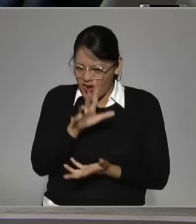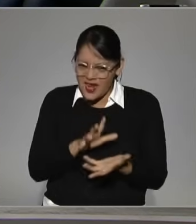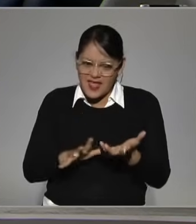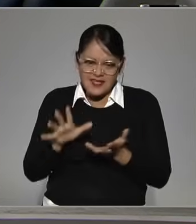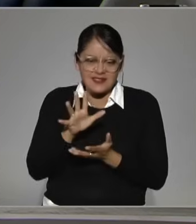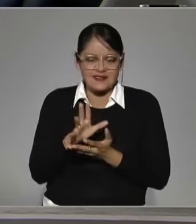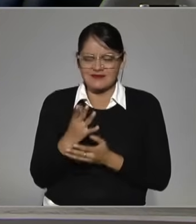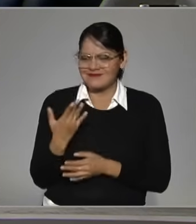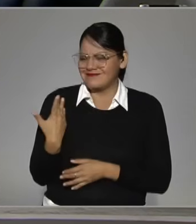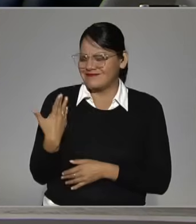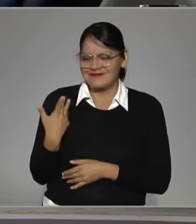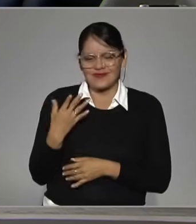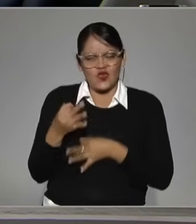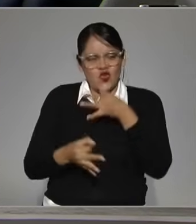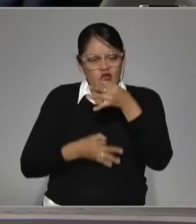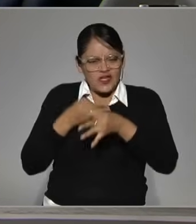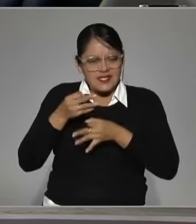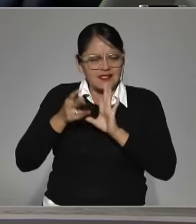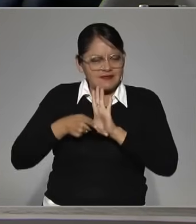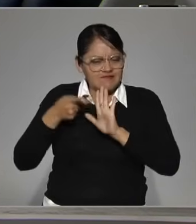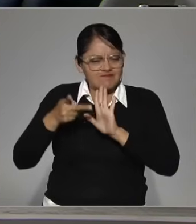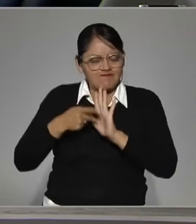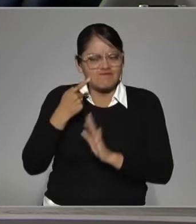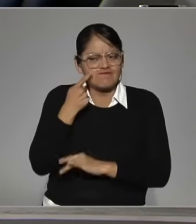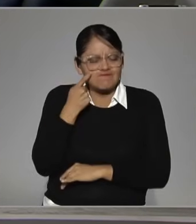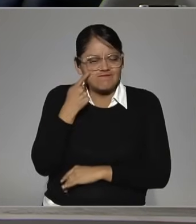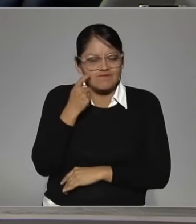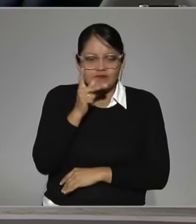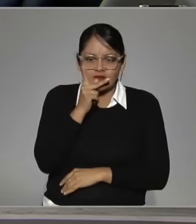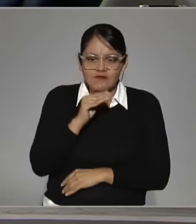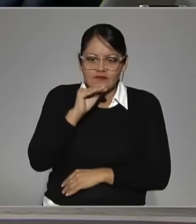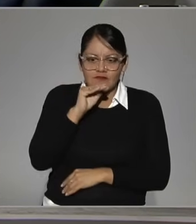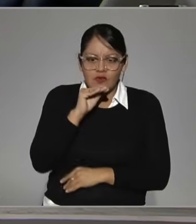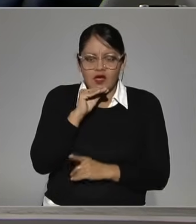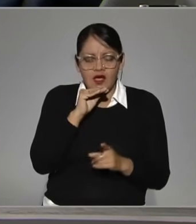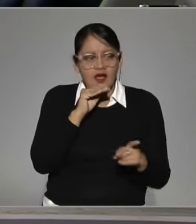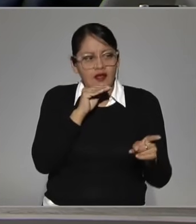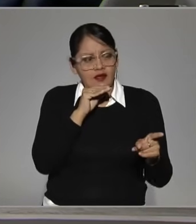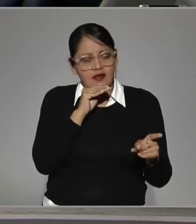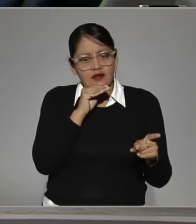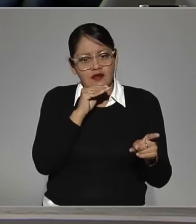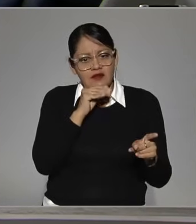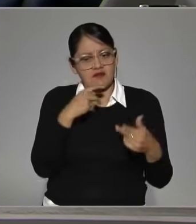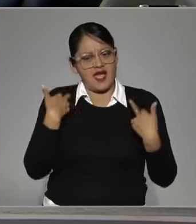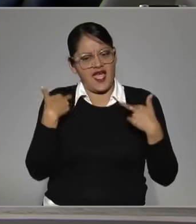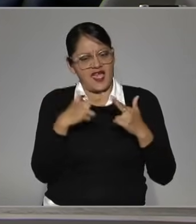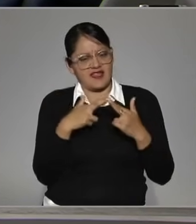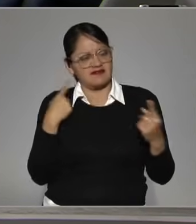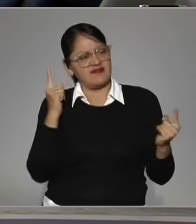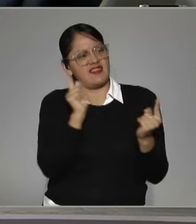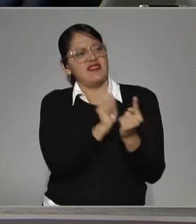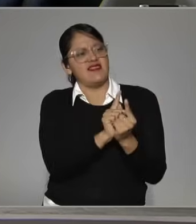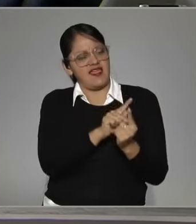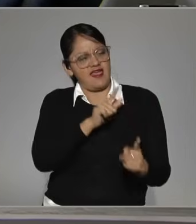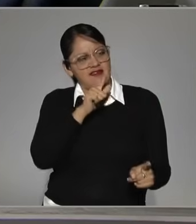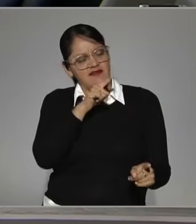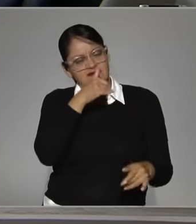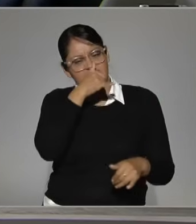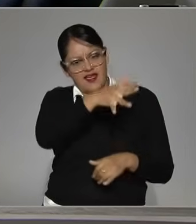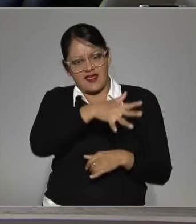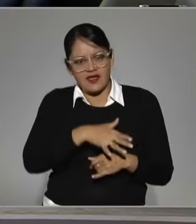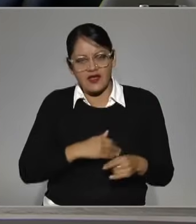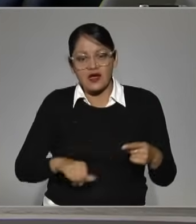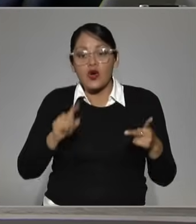visto en las últimas noticias, lo que ha sucedido con los papás que van a reclamar a los profesores, a las profesoras, el bullying